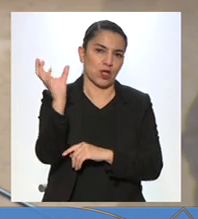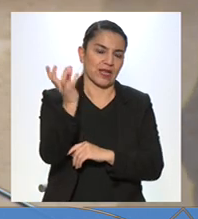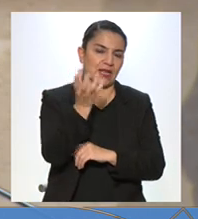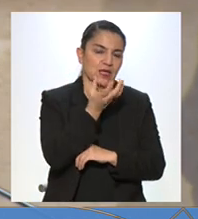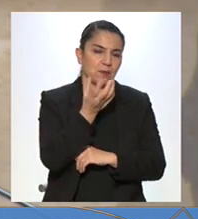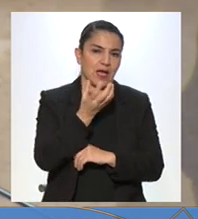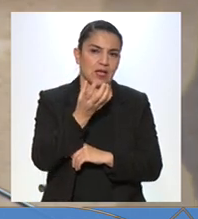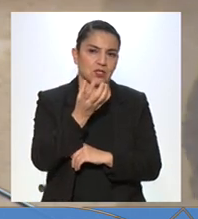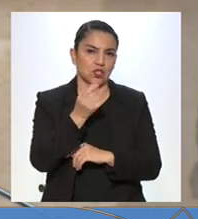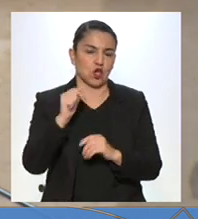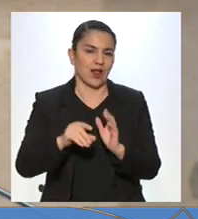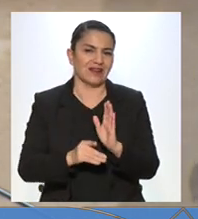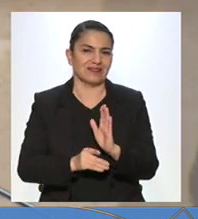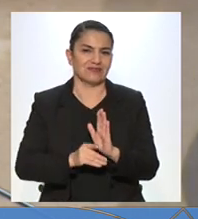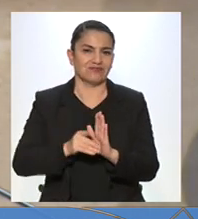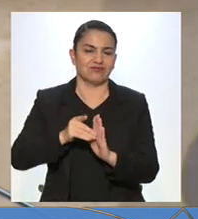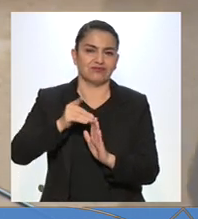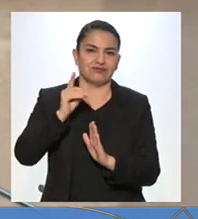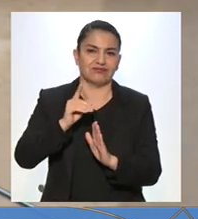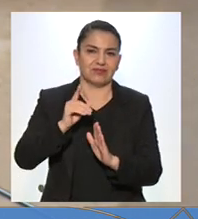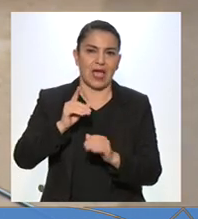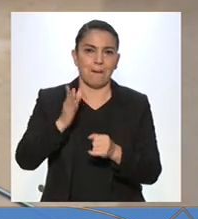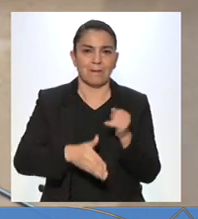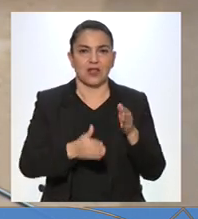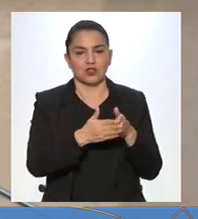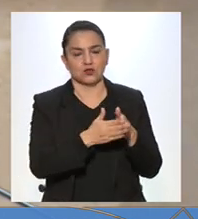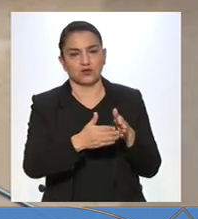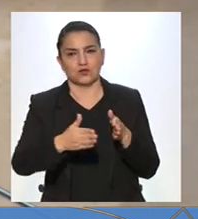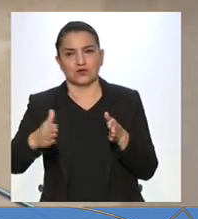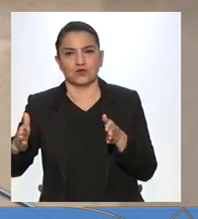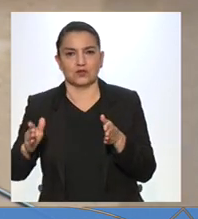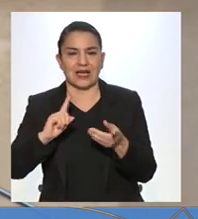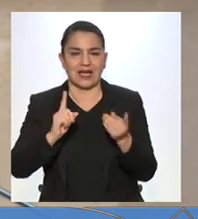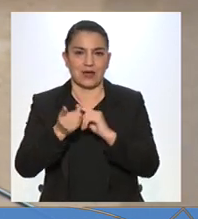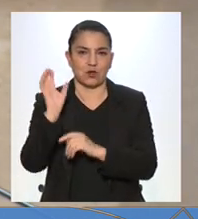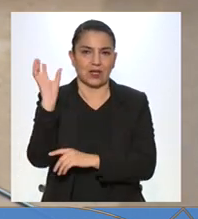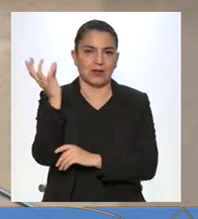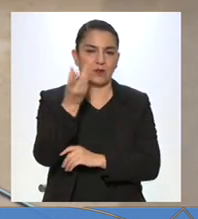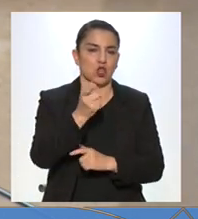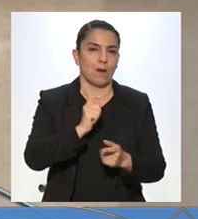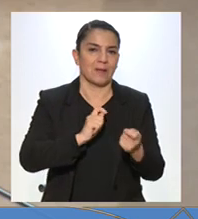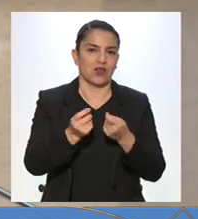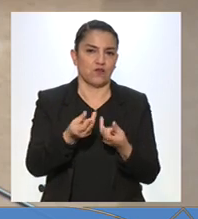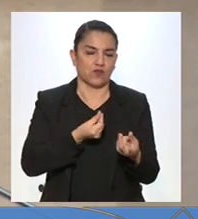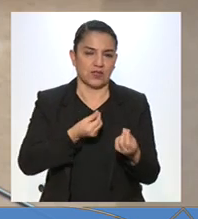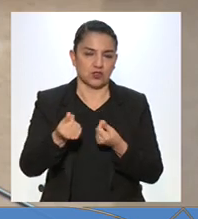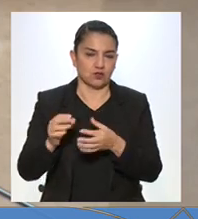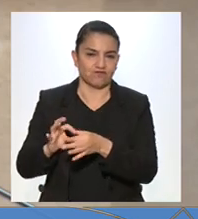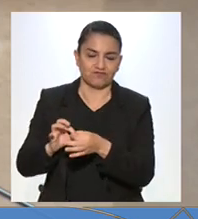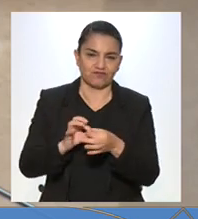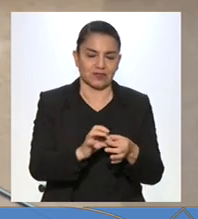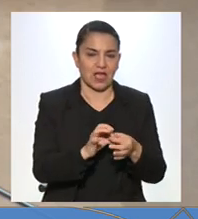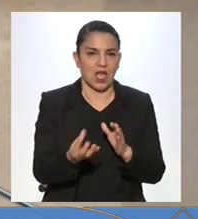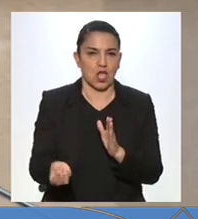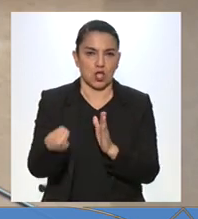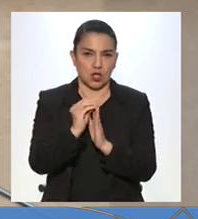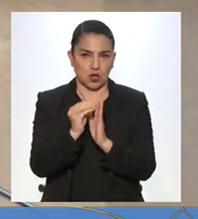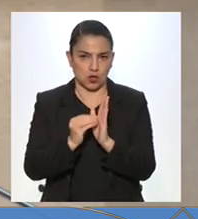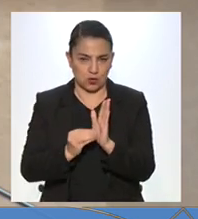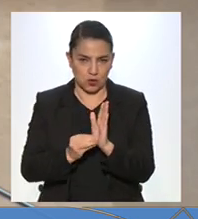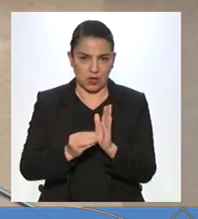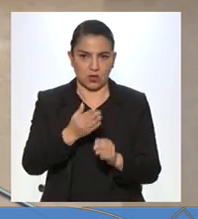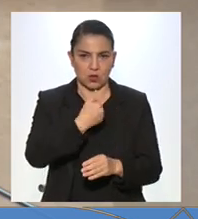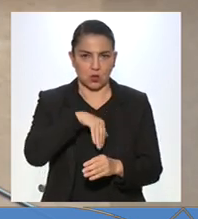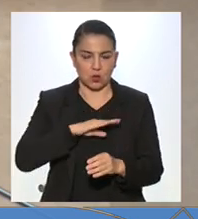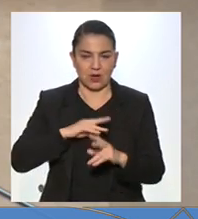largo plazo, el efecto del cambio climático sobre los riesgos financieros, todo eso vamos a irlo incorporando en